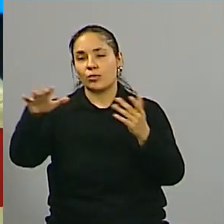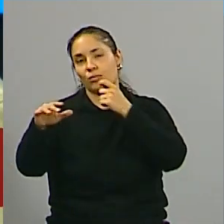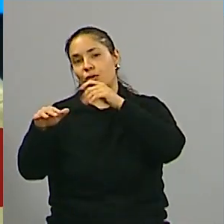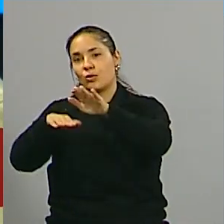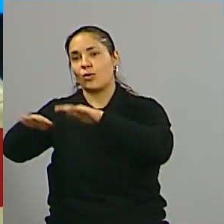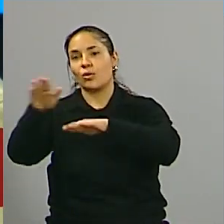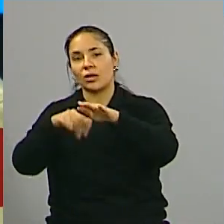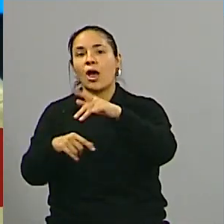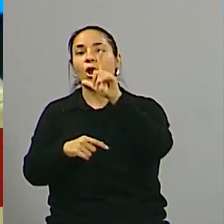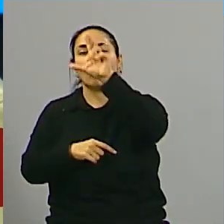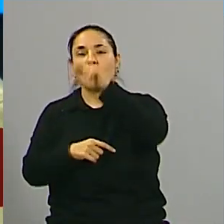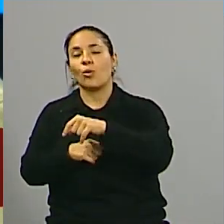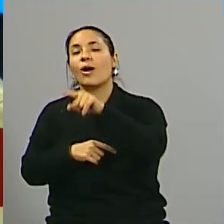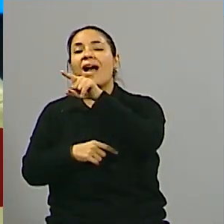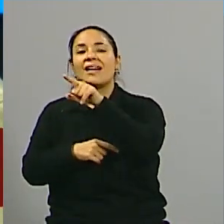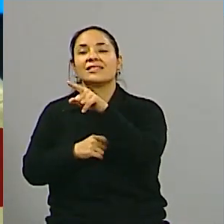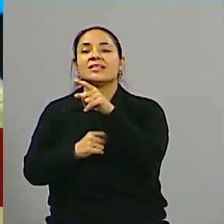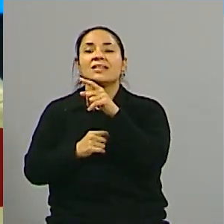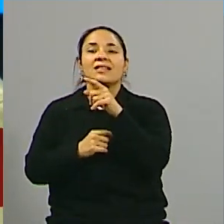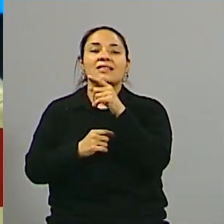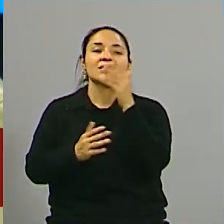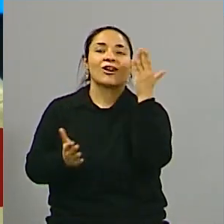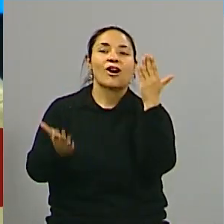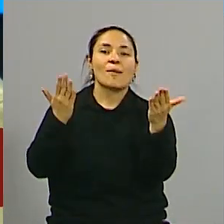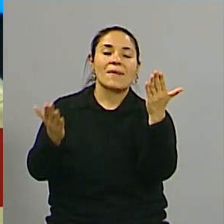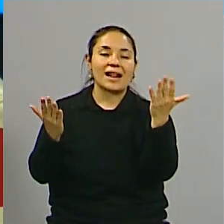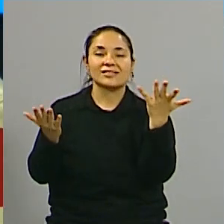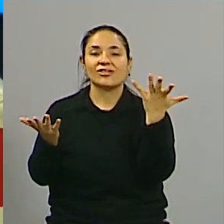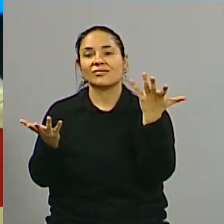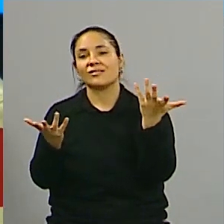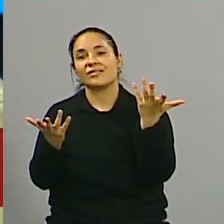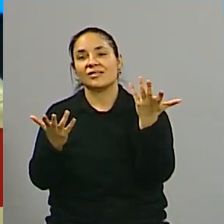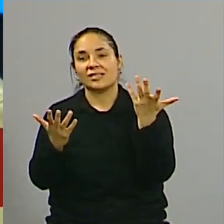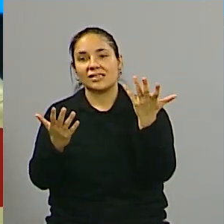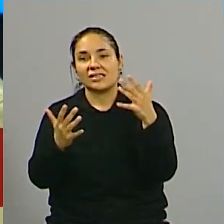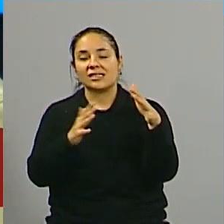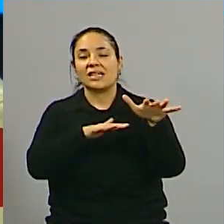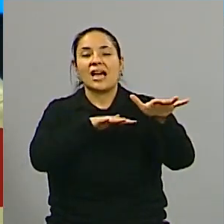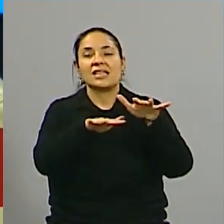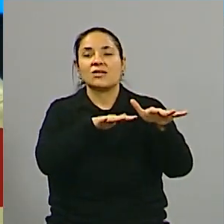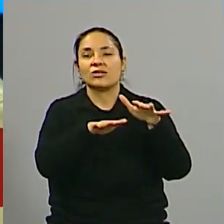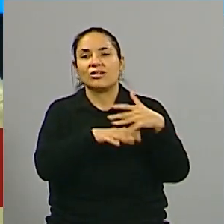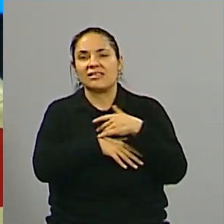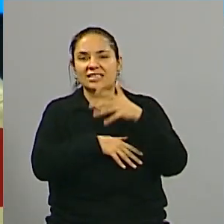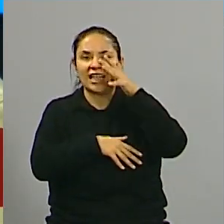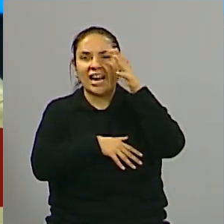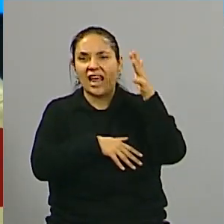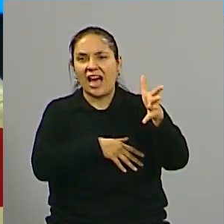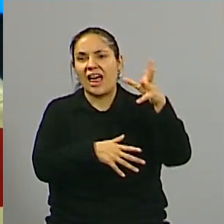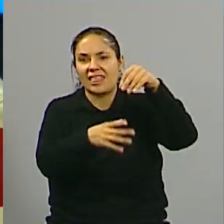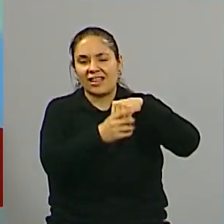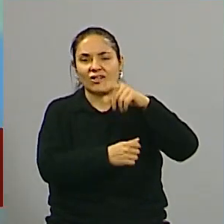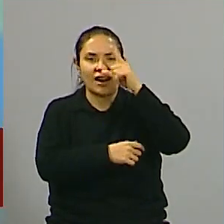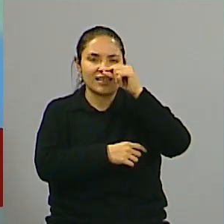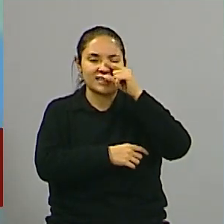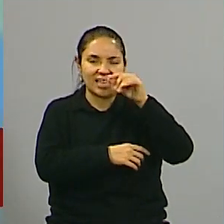parque industrial de Luján de Cuyo, difícilmente tenga intenciones. La verdad que las condiciones son terribles dentro del parque industrial de Las